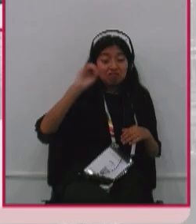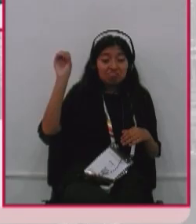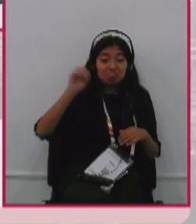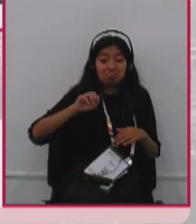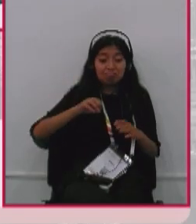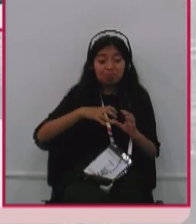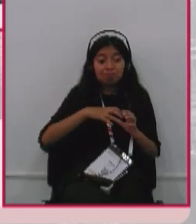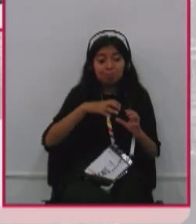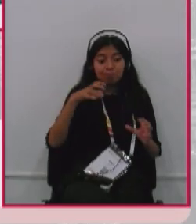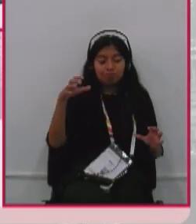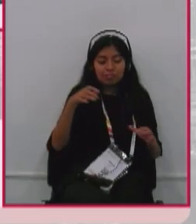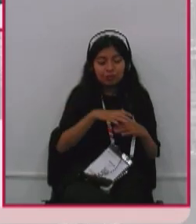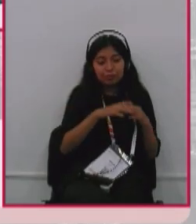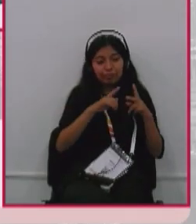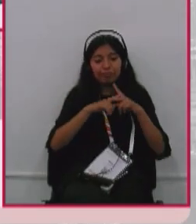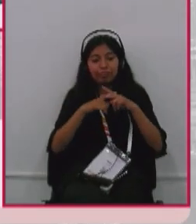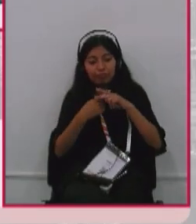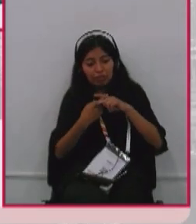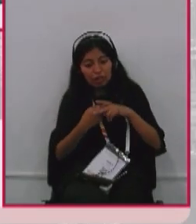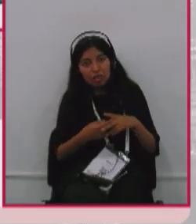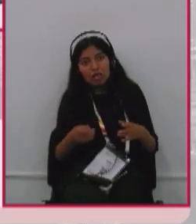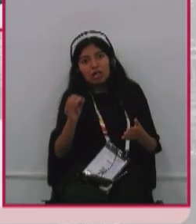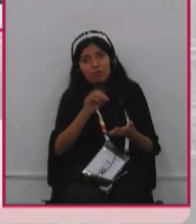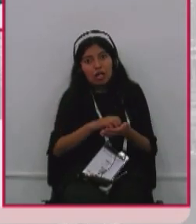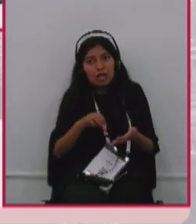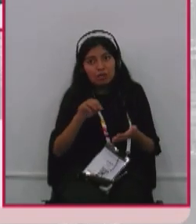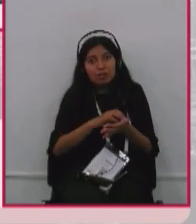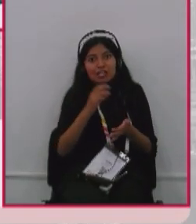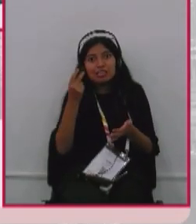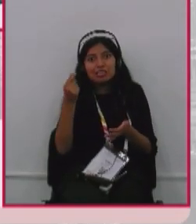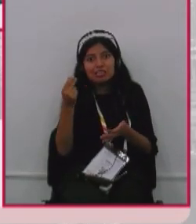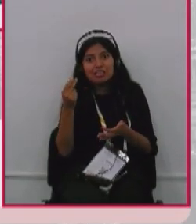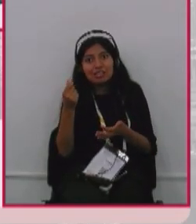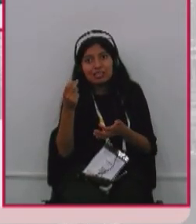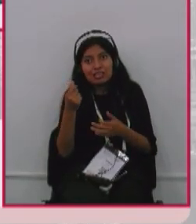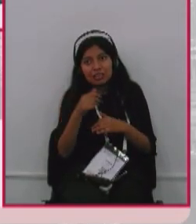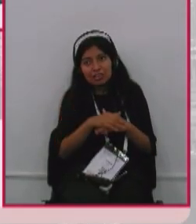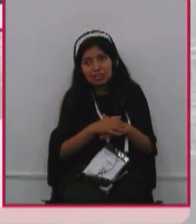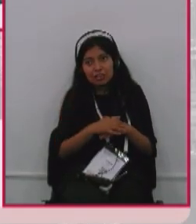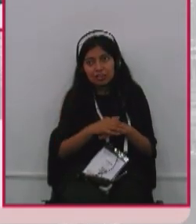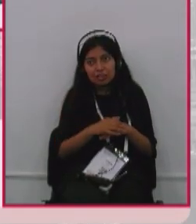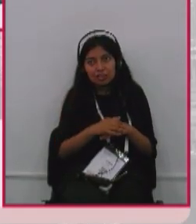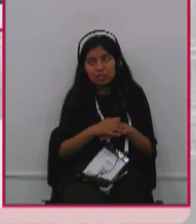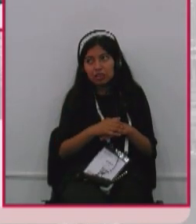¿no? Empezamos a sacar un poco más de plata porque ya es una lixiviación secundaria.